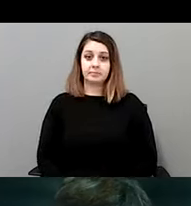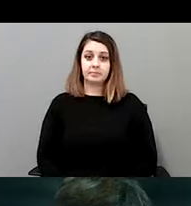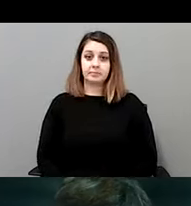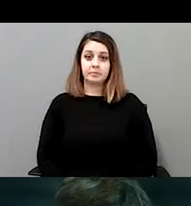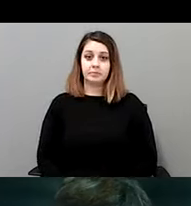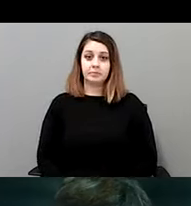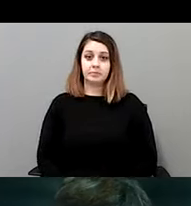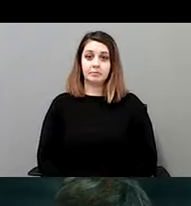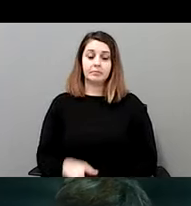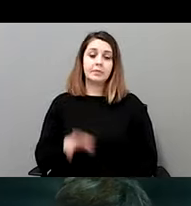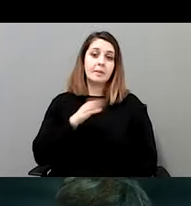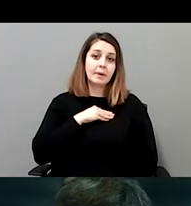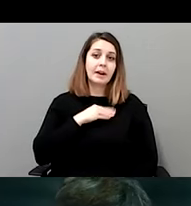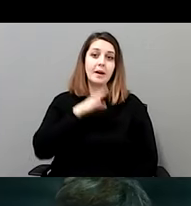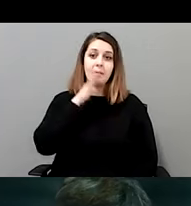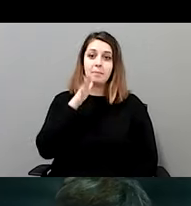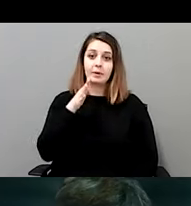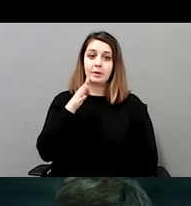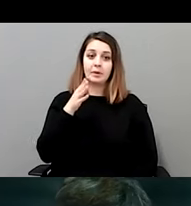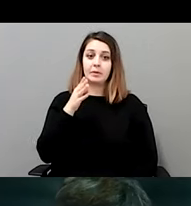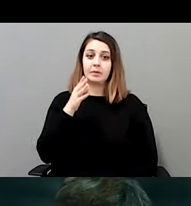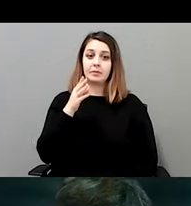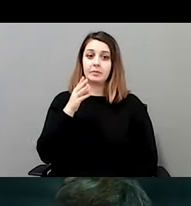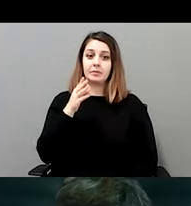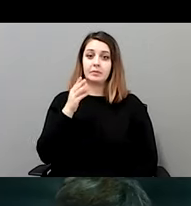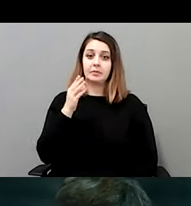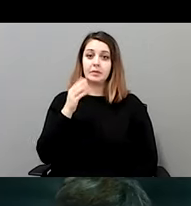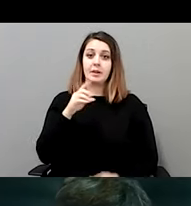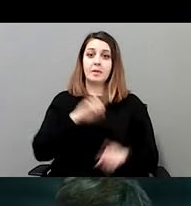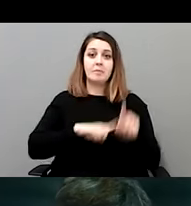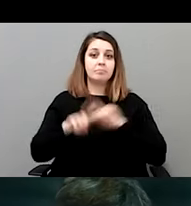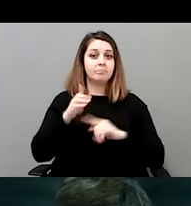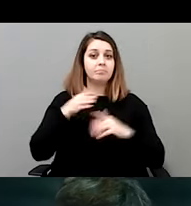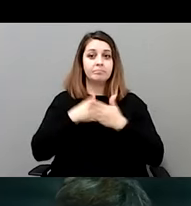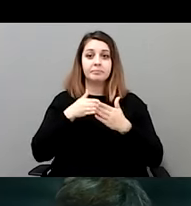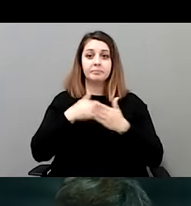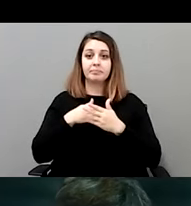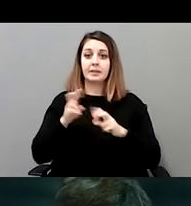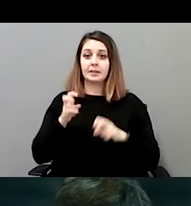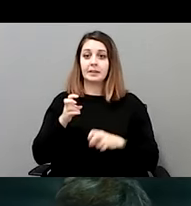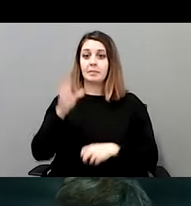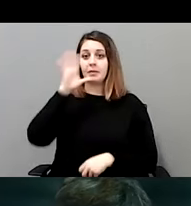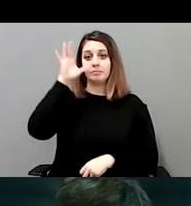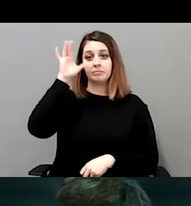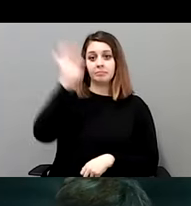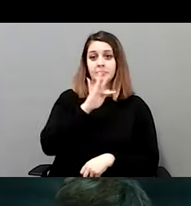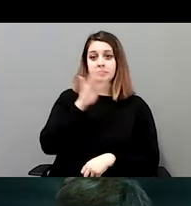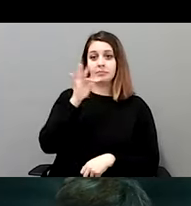Madre mía, qué pena, porque estamos teniendo un montón de dificultades para seguir la ponencia